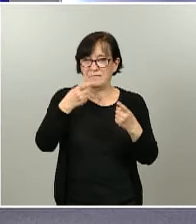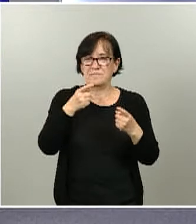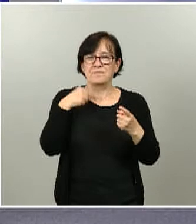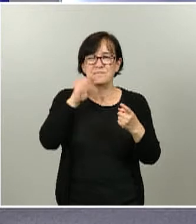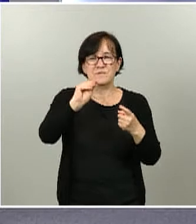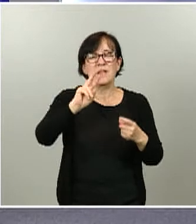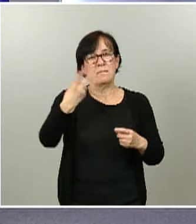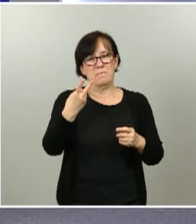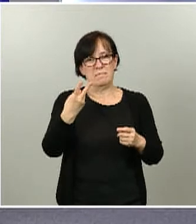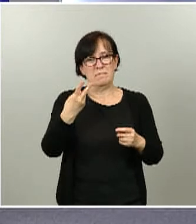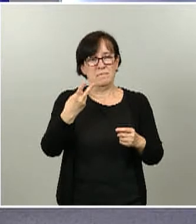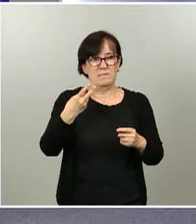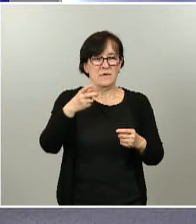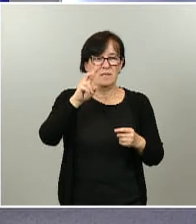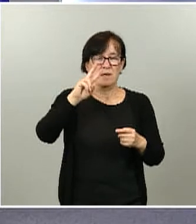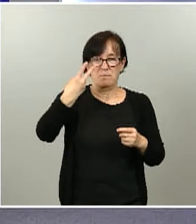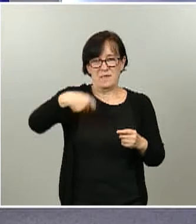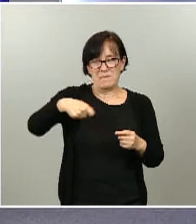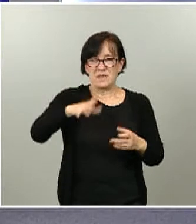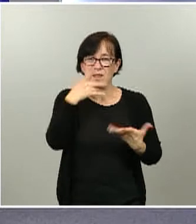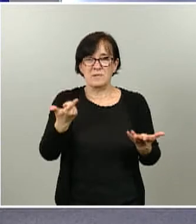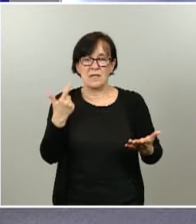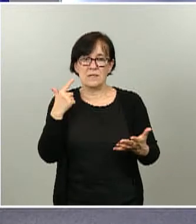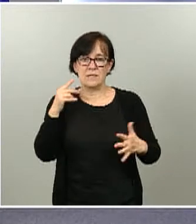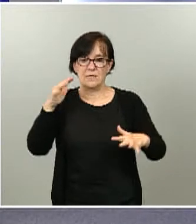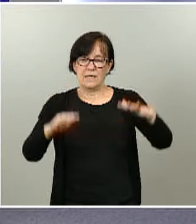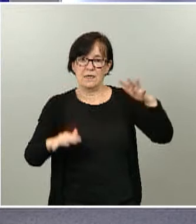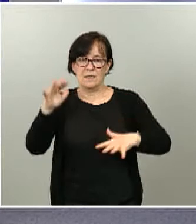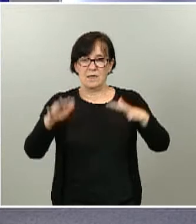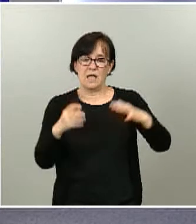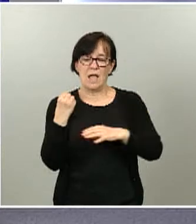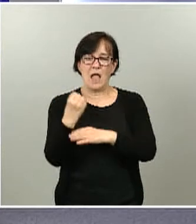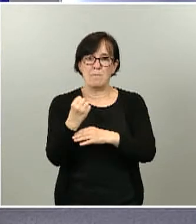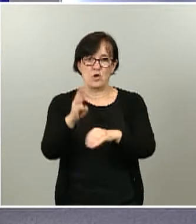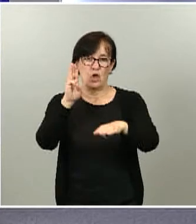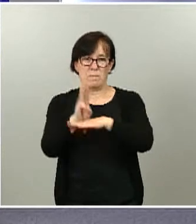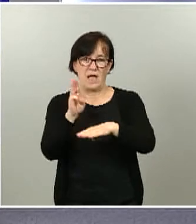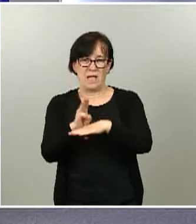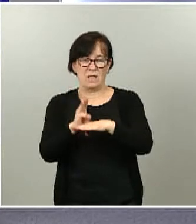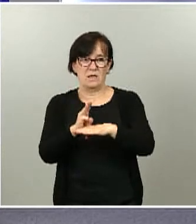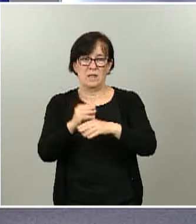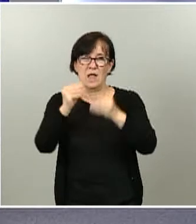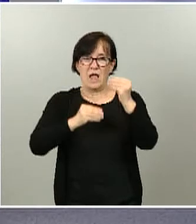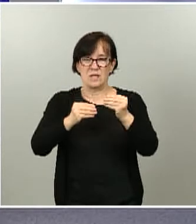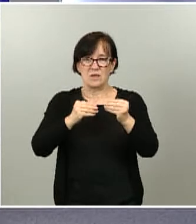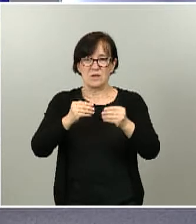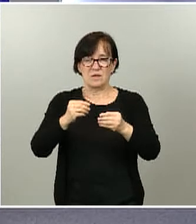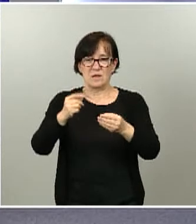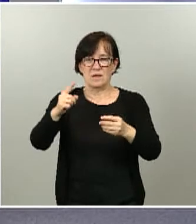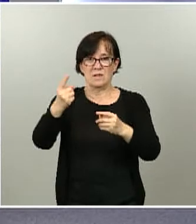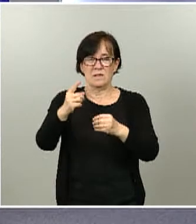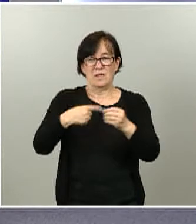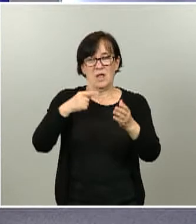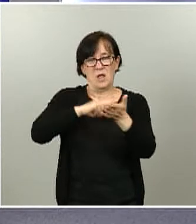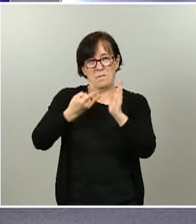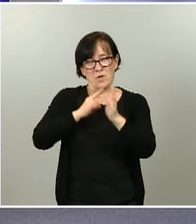Rivera. ¿Teme que la inestabilidad en los apoyos parlamentarios rebaje alguno de los mandatos recogidos en el proyecto de ley de cambio